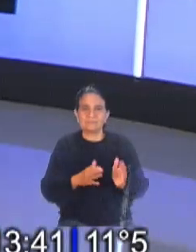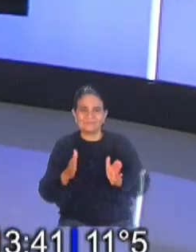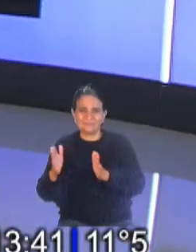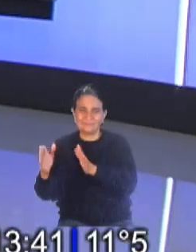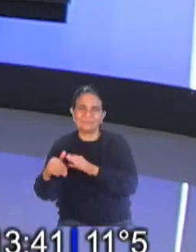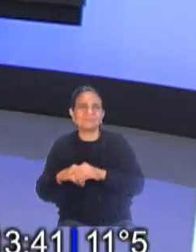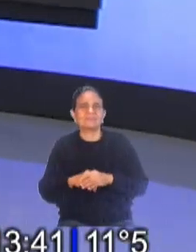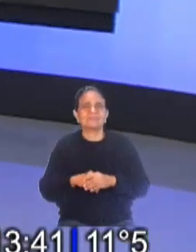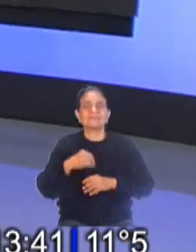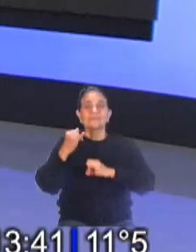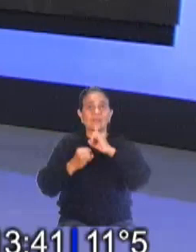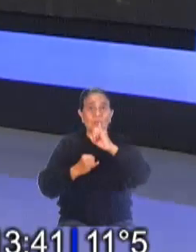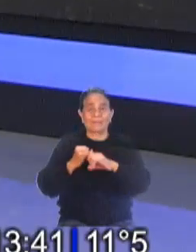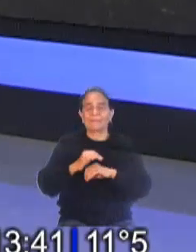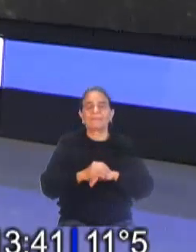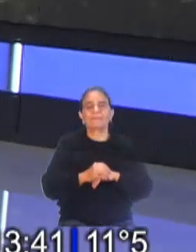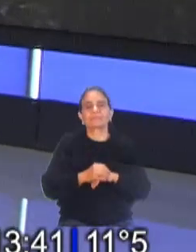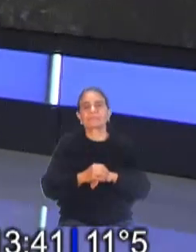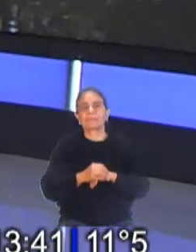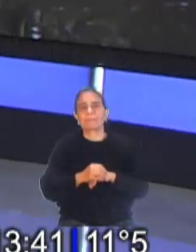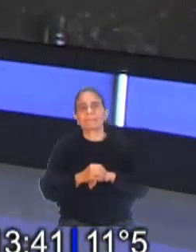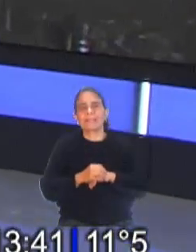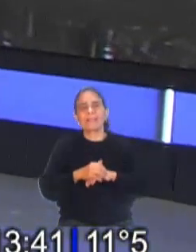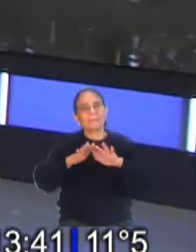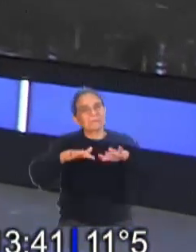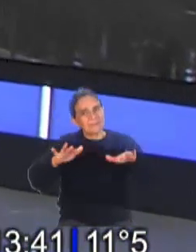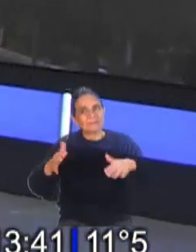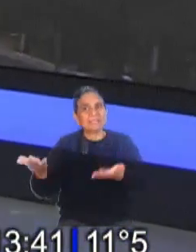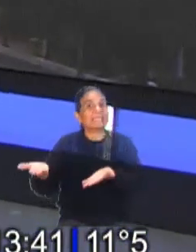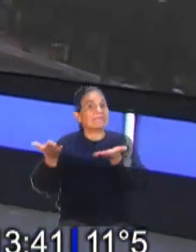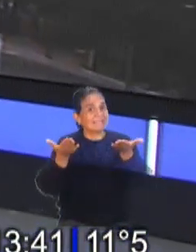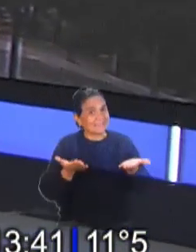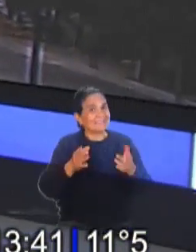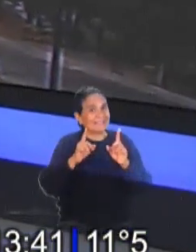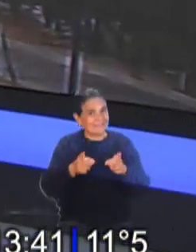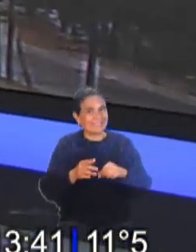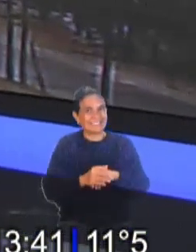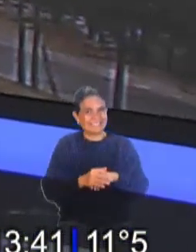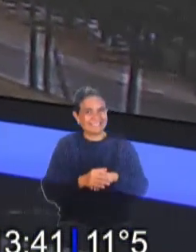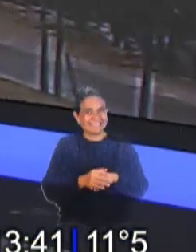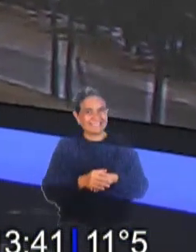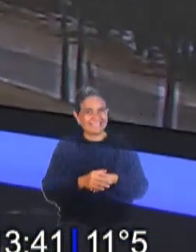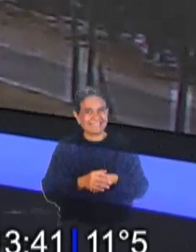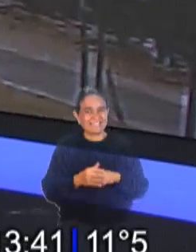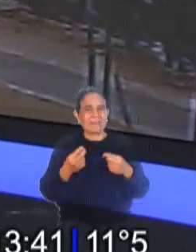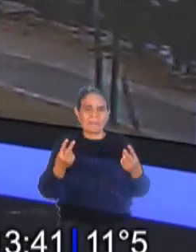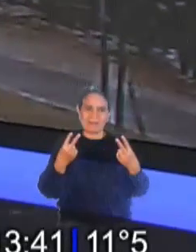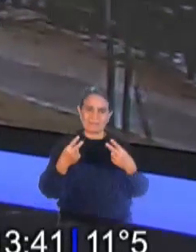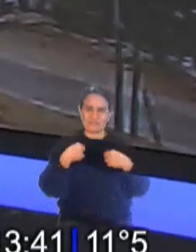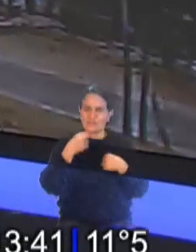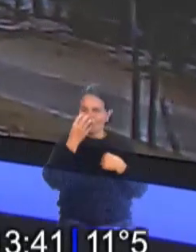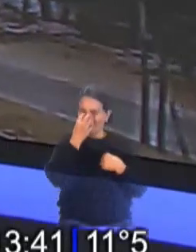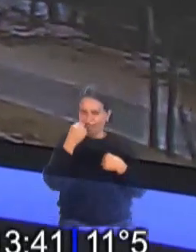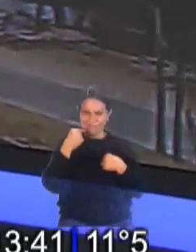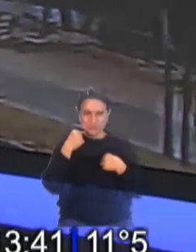en realidad tenemos que hablar también de invitaciones para los más chicos, pero seguramente me van a ver a mí que ni nariz de payaso tengo y van a